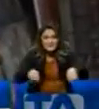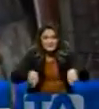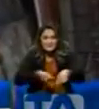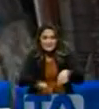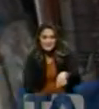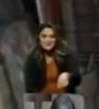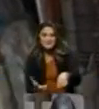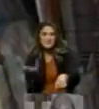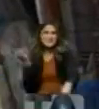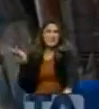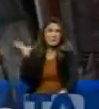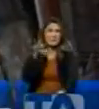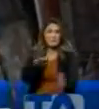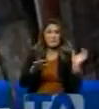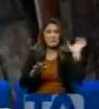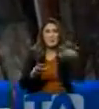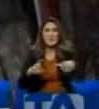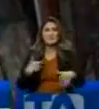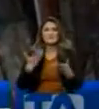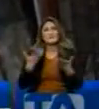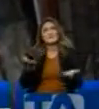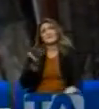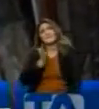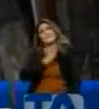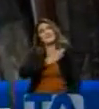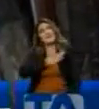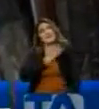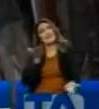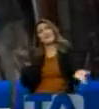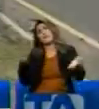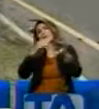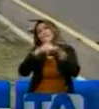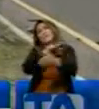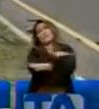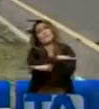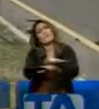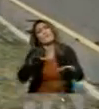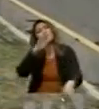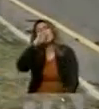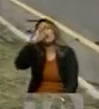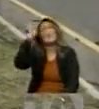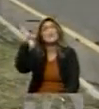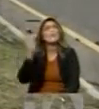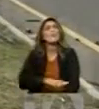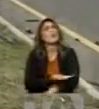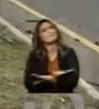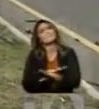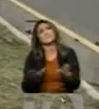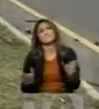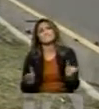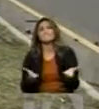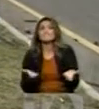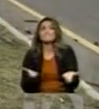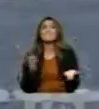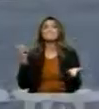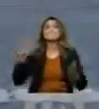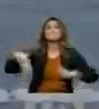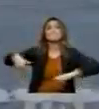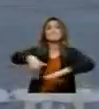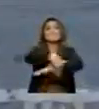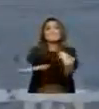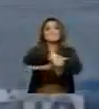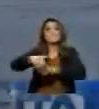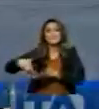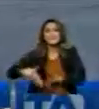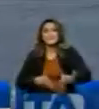huellas y esperemos que esto no se vuelva a suceder. Los sectores alejados tampoco se salvaron de los vándalos.